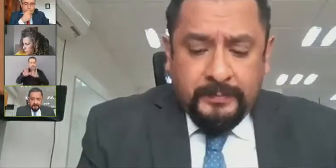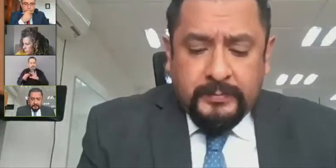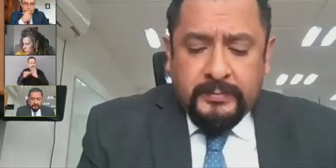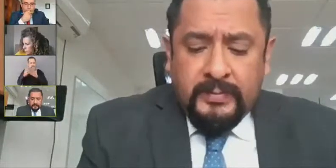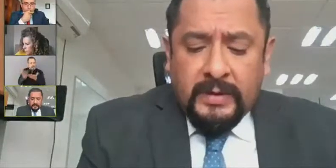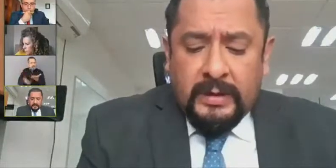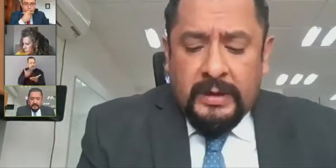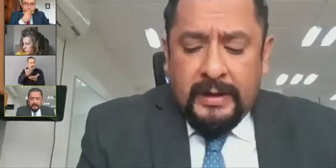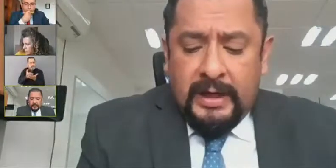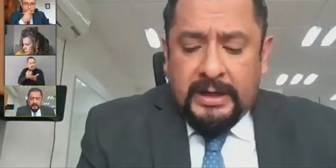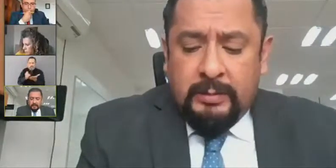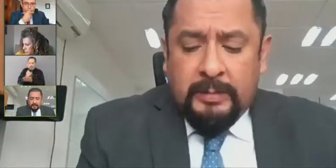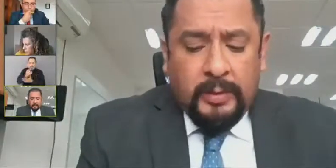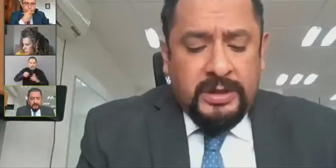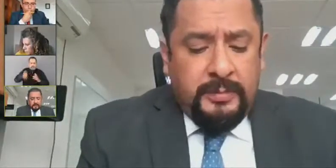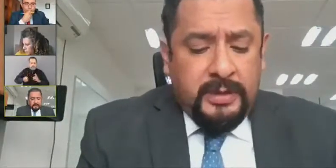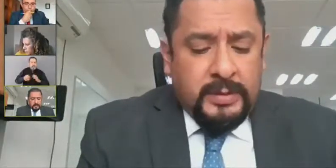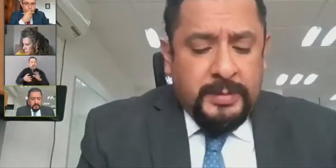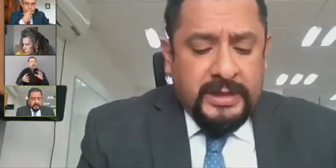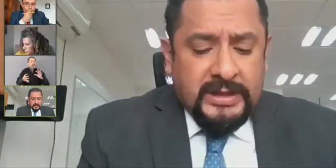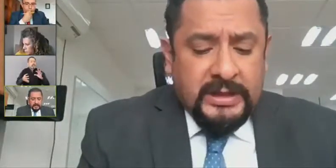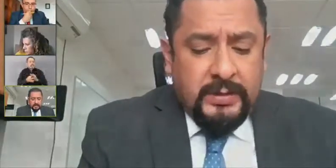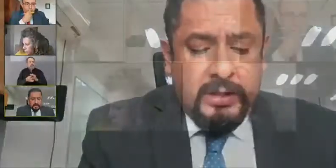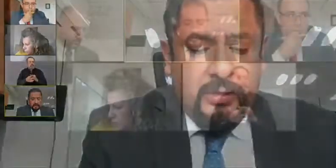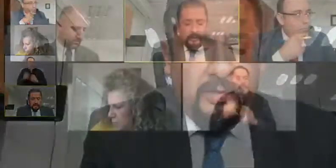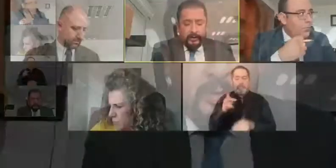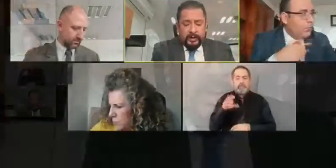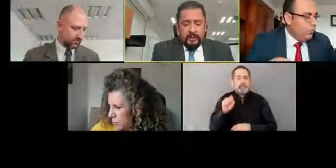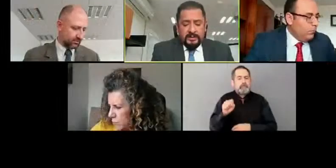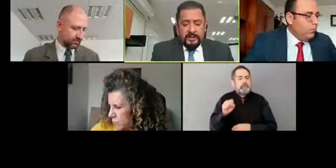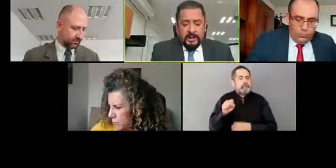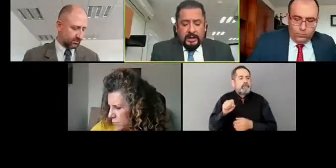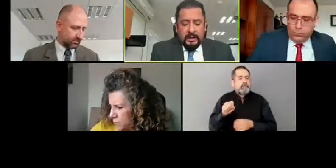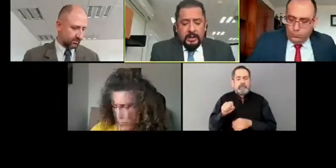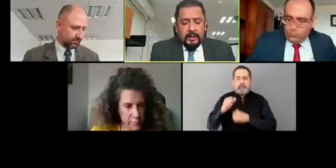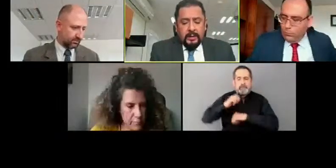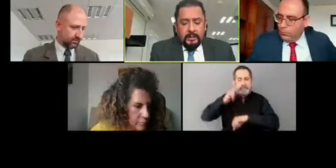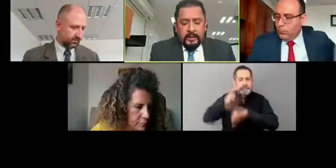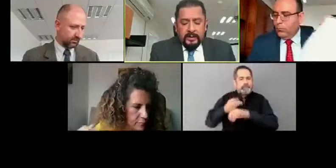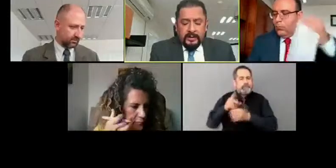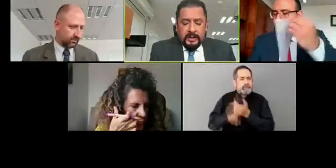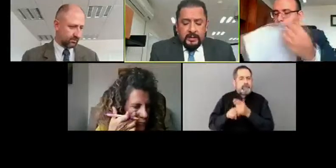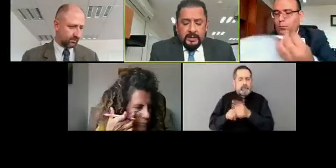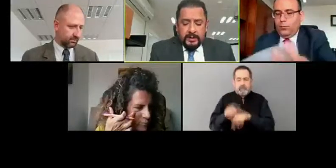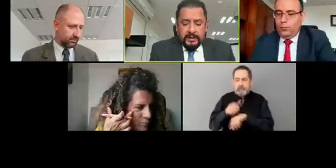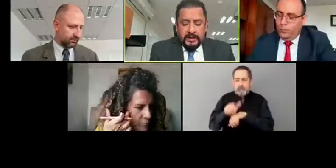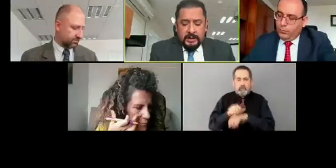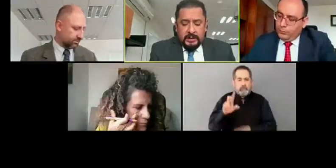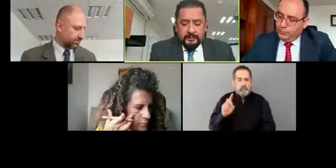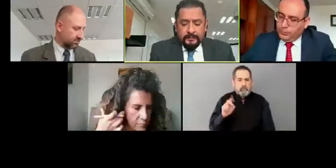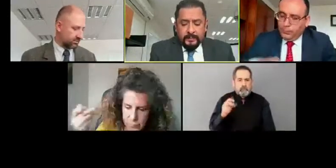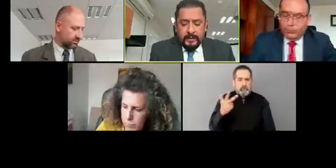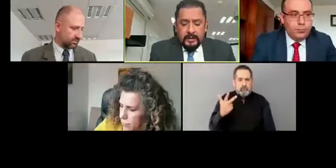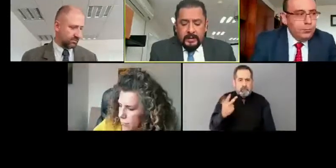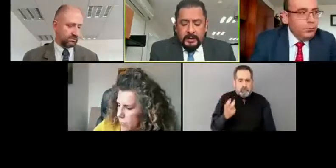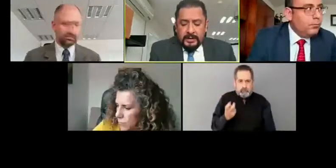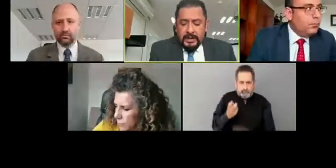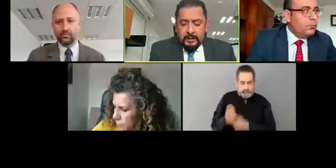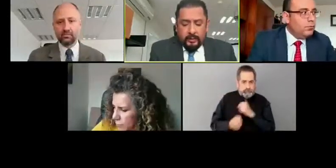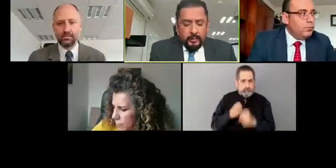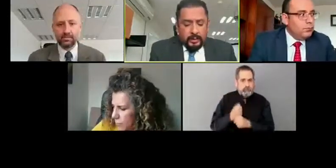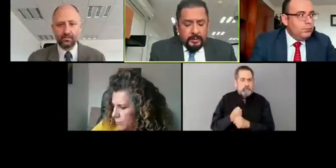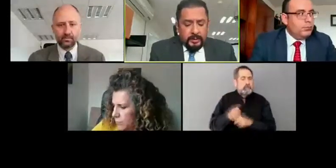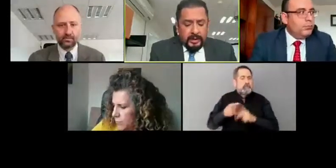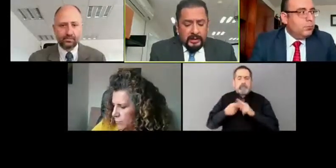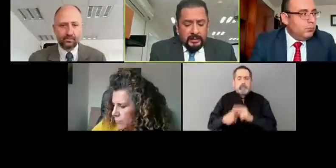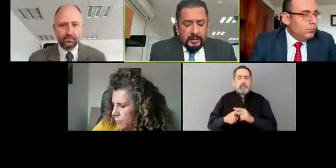sentencia relativo al procedimiento especial sancionador de órgano central número 38 de este año, iniciado